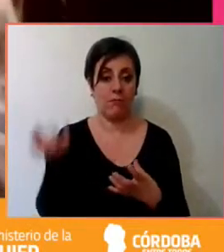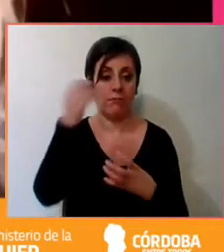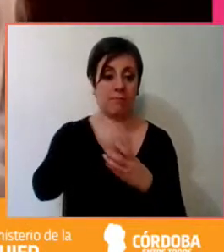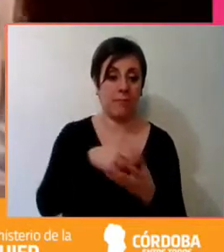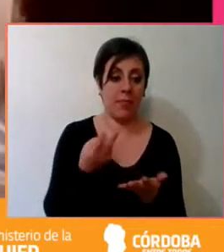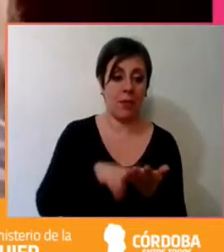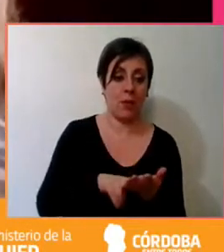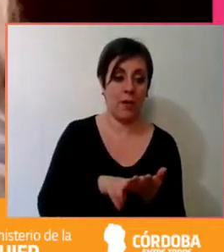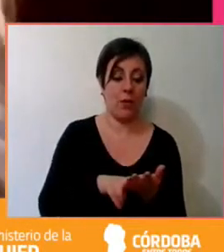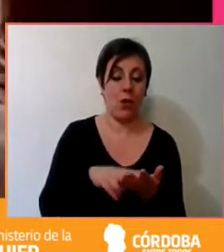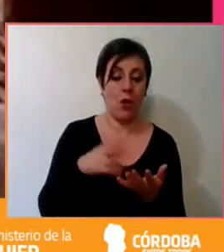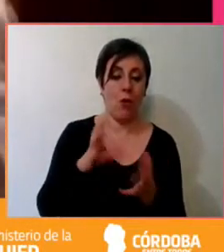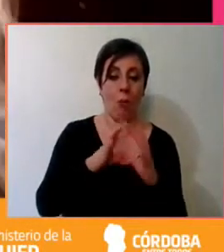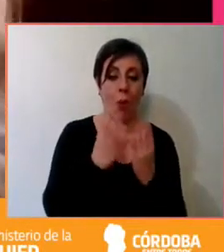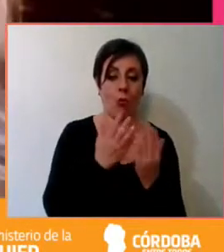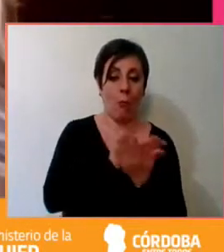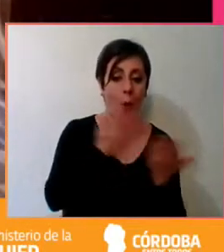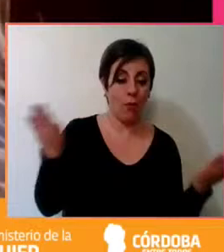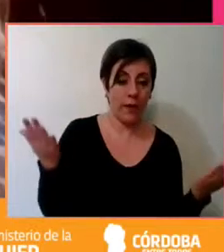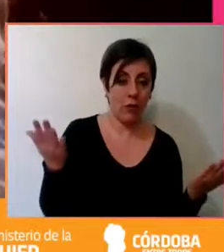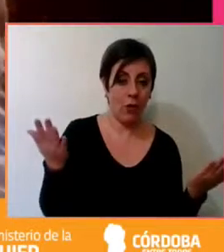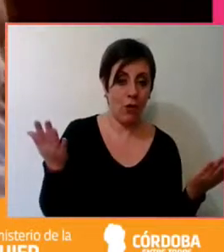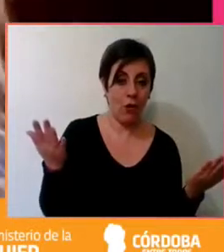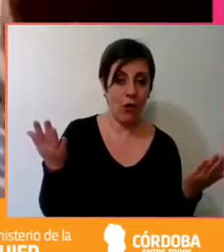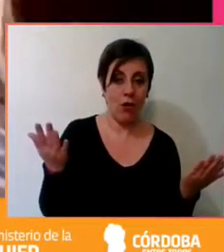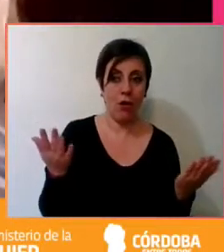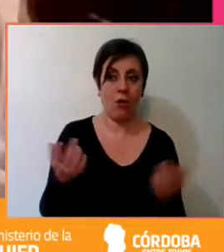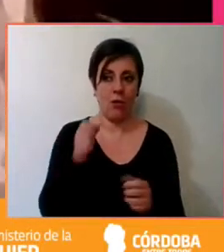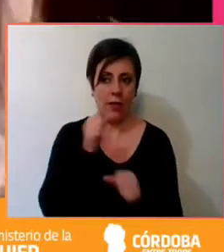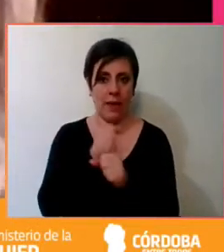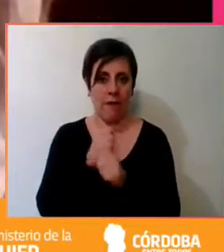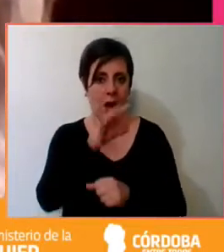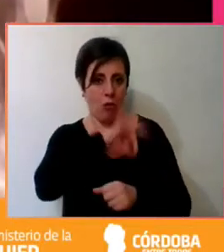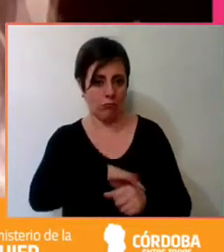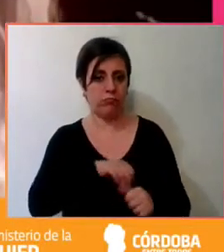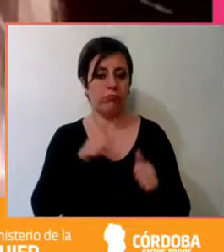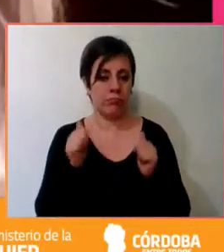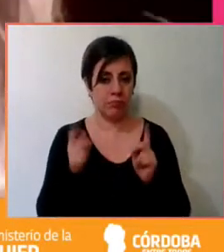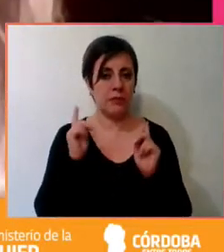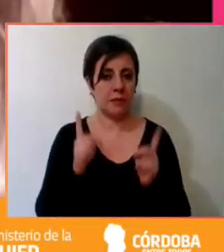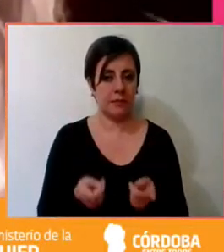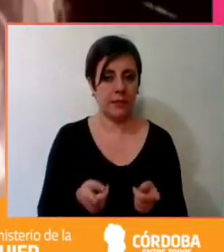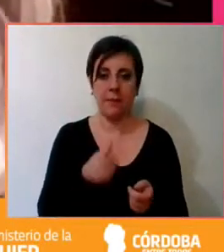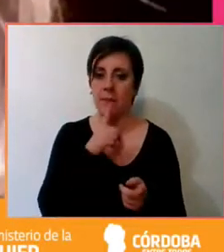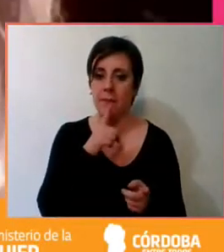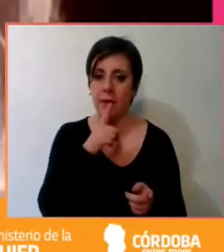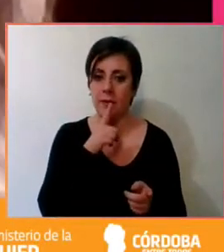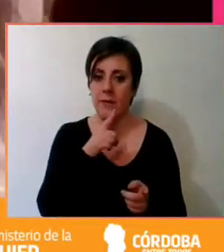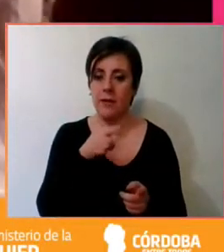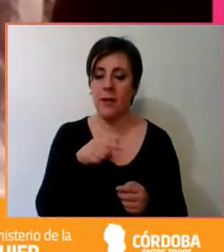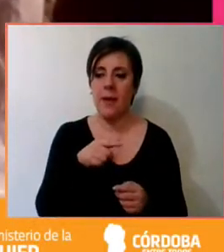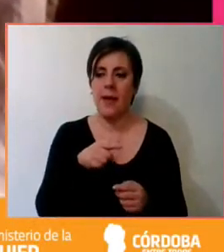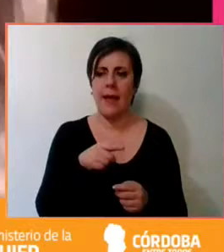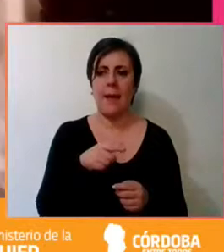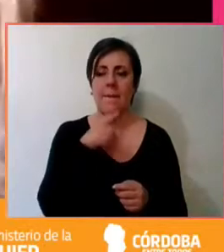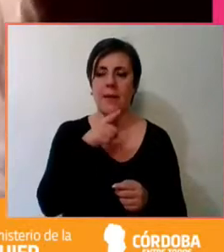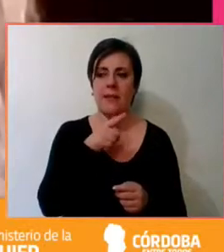el mundo de lo público, de reinsertarse en trabajo remunerado, y por eso nos parece que es un tema